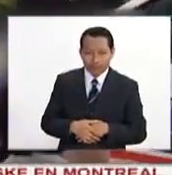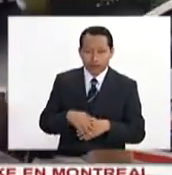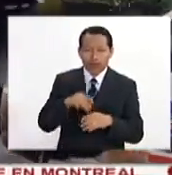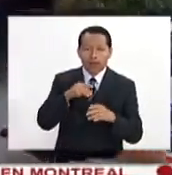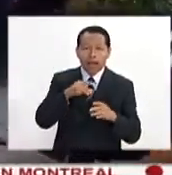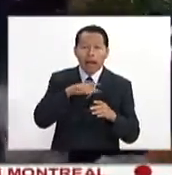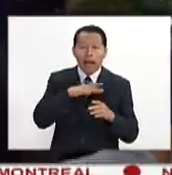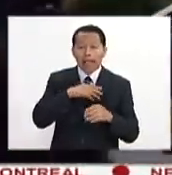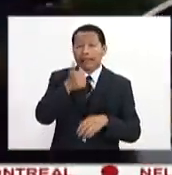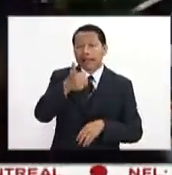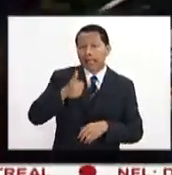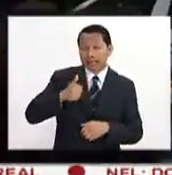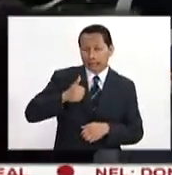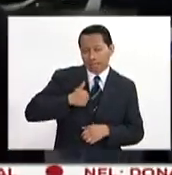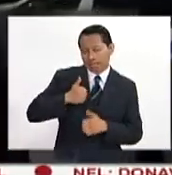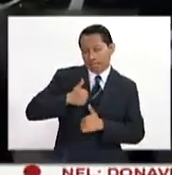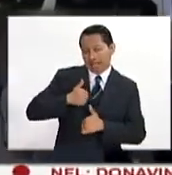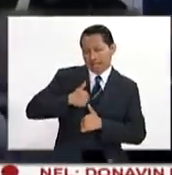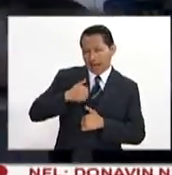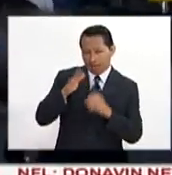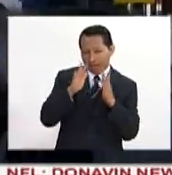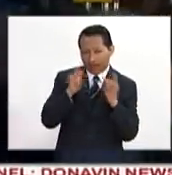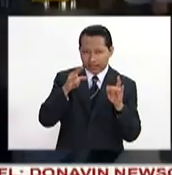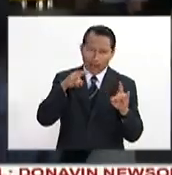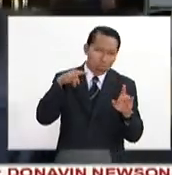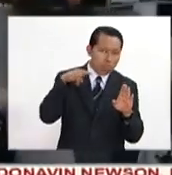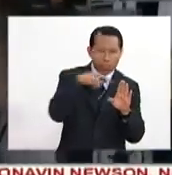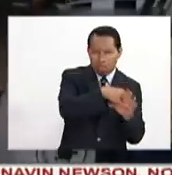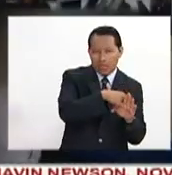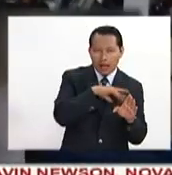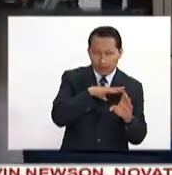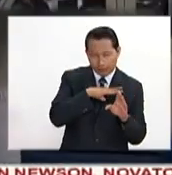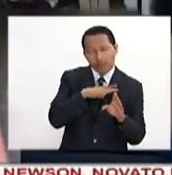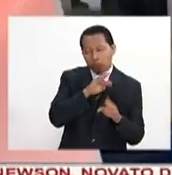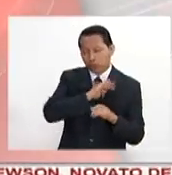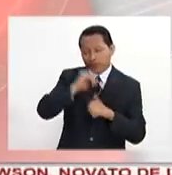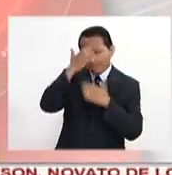Atropellan a 6 militares en Francia. Se presume de un ataque terrorista.